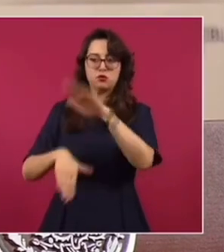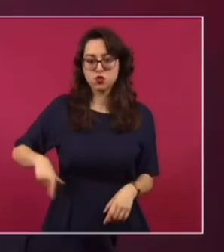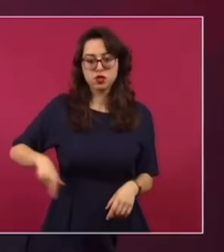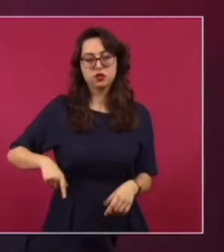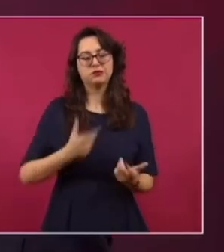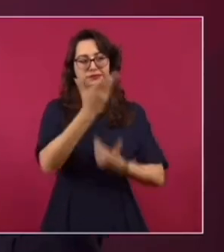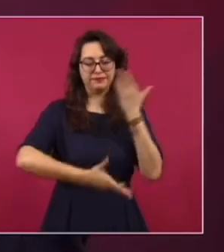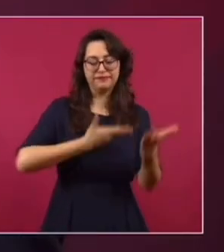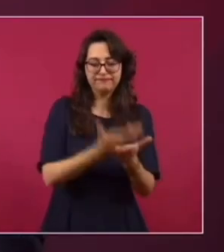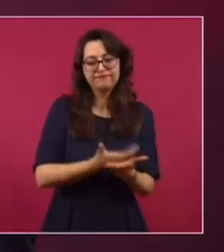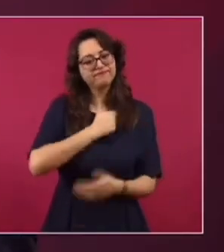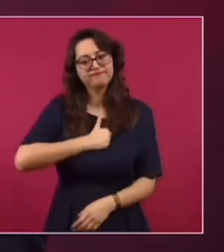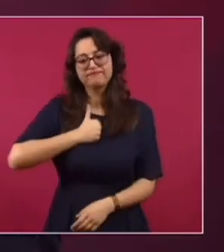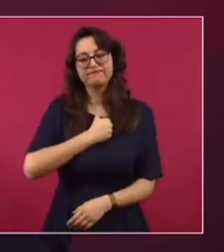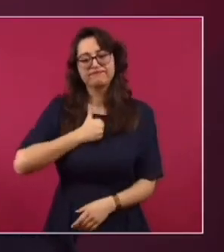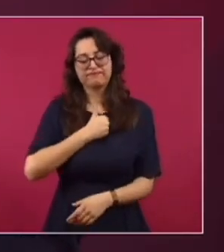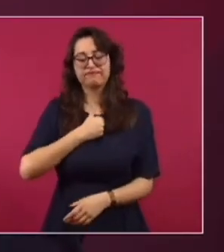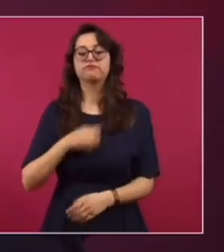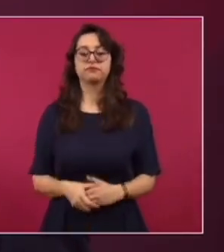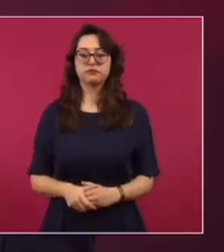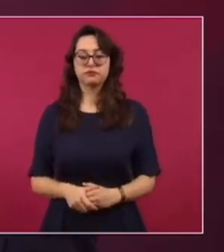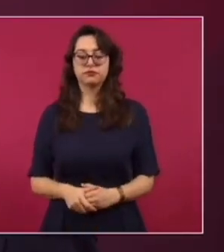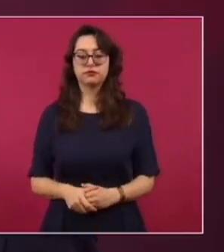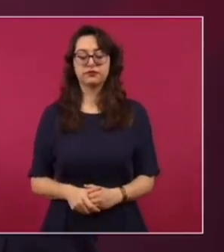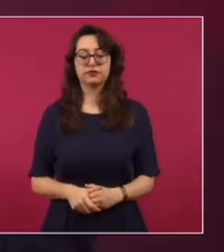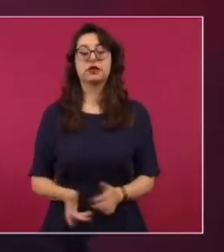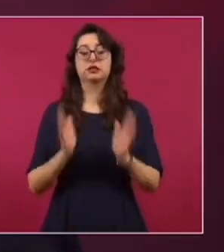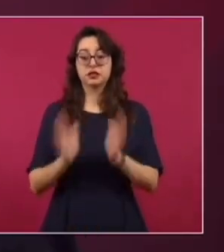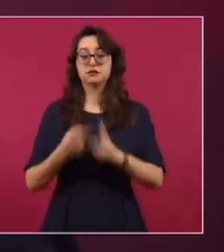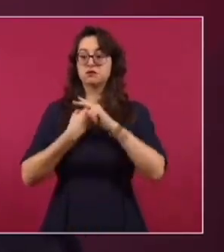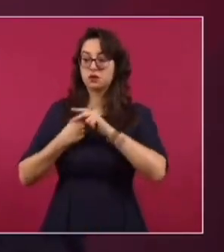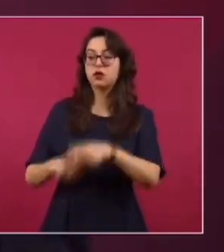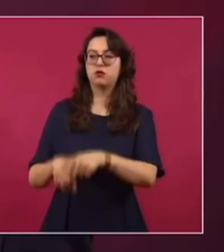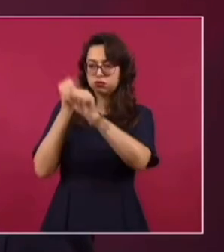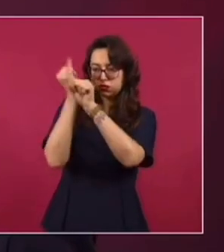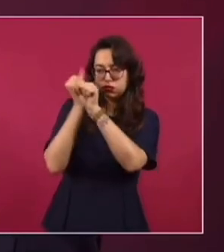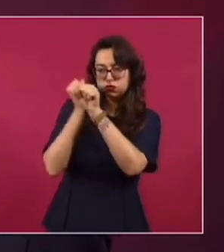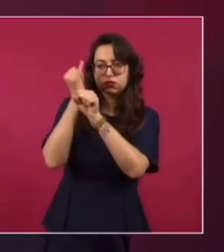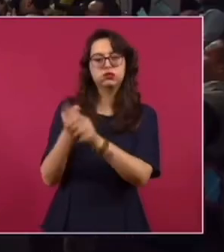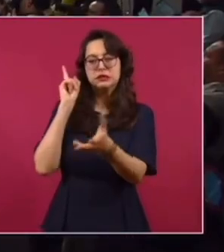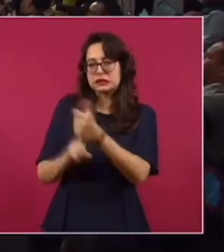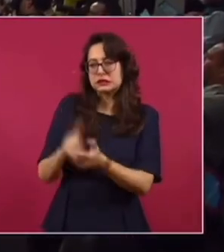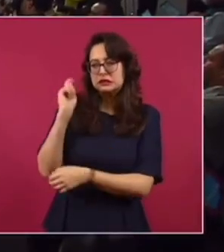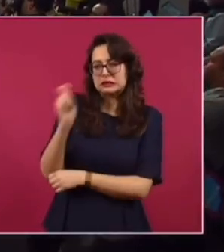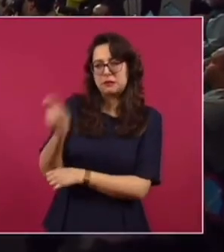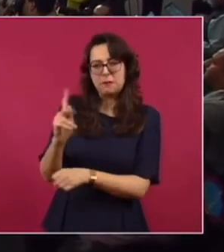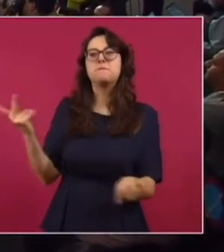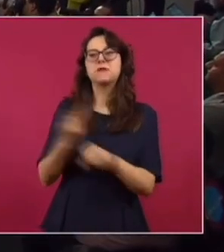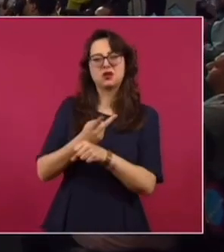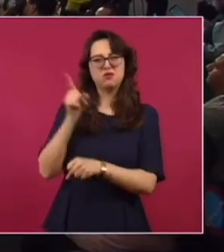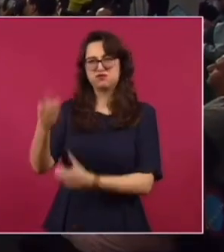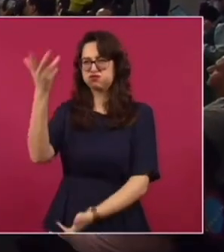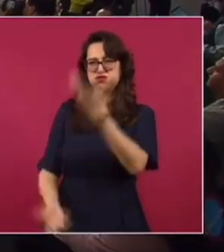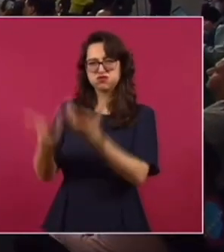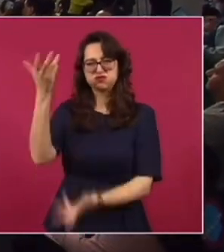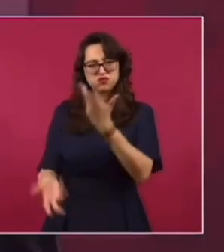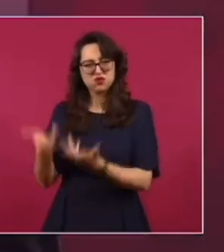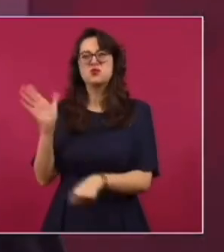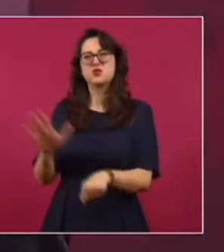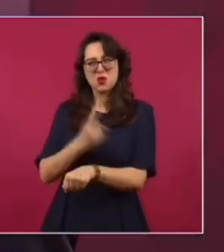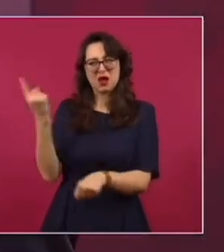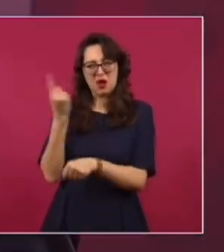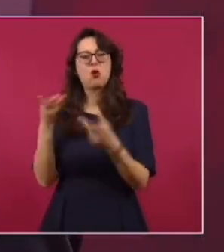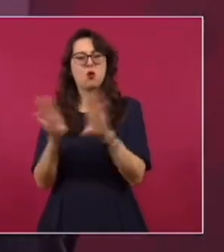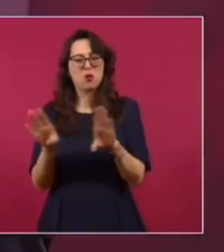Juárez. Informarles que se están haciendo todas las investigaciones para conocer lo que realmente